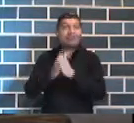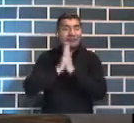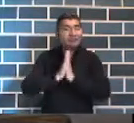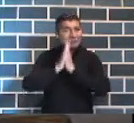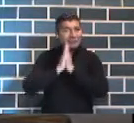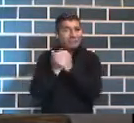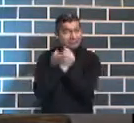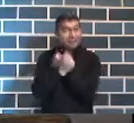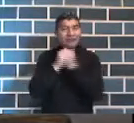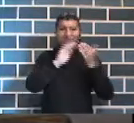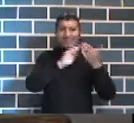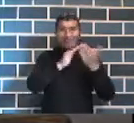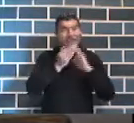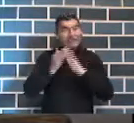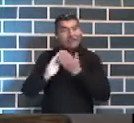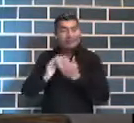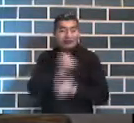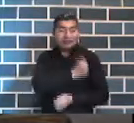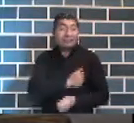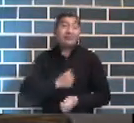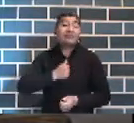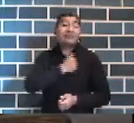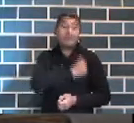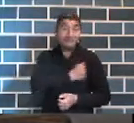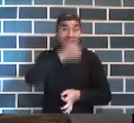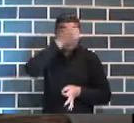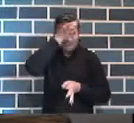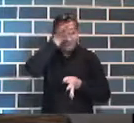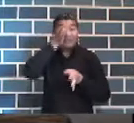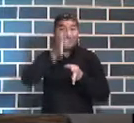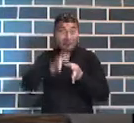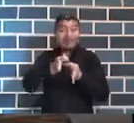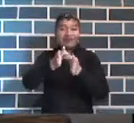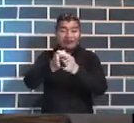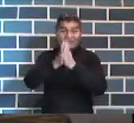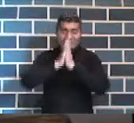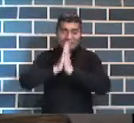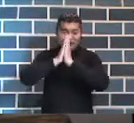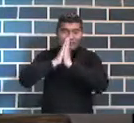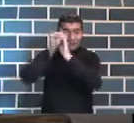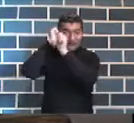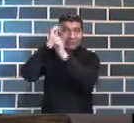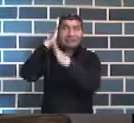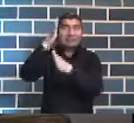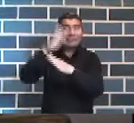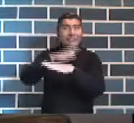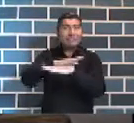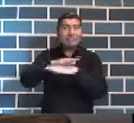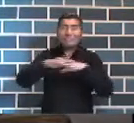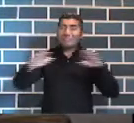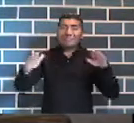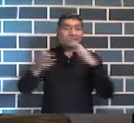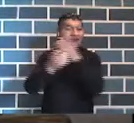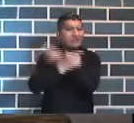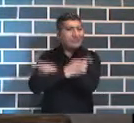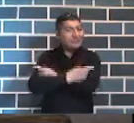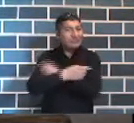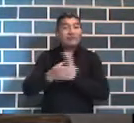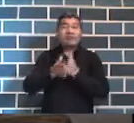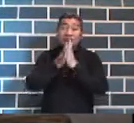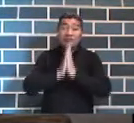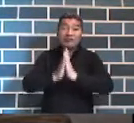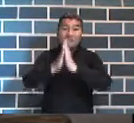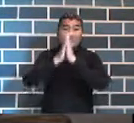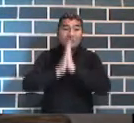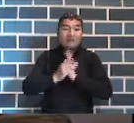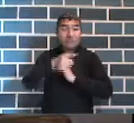la comunidad con actitud filial ponemos al padre sin descansar oremos para